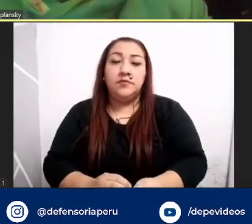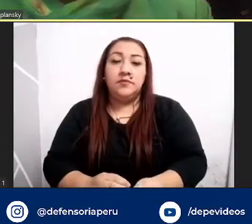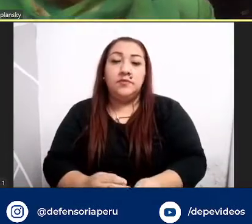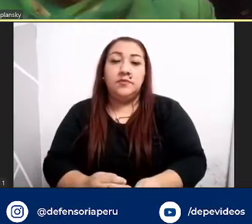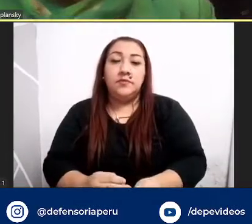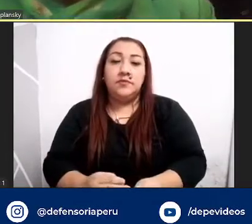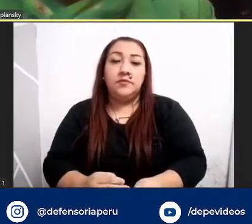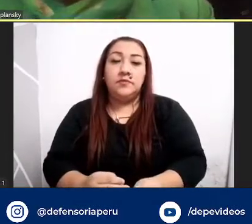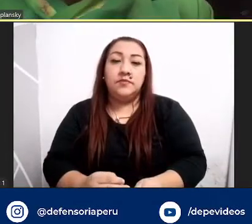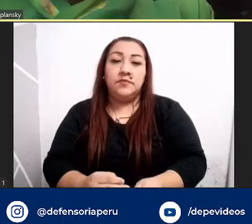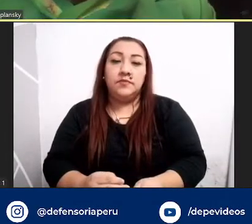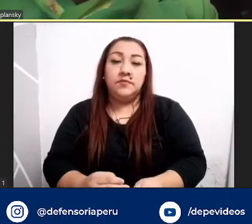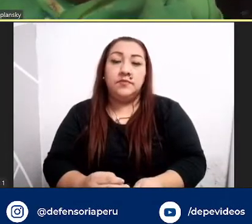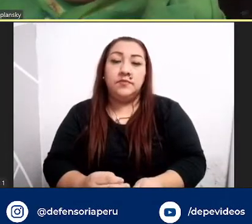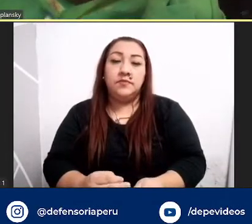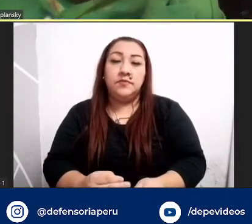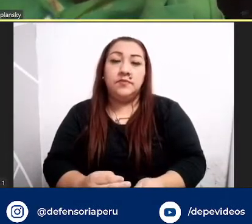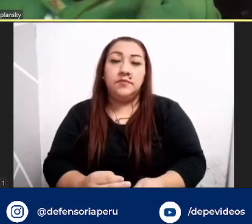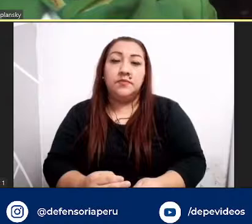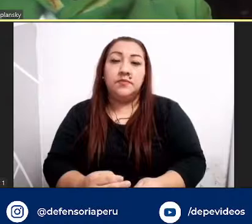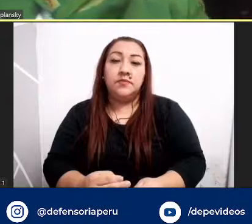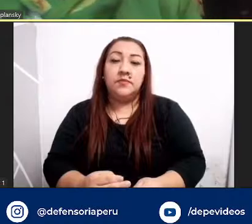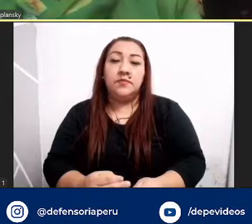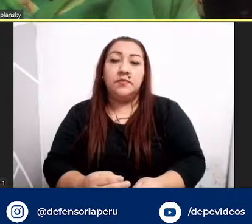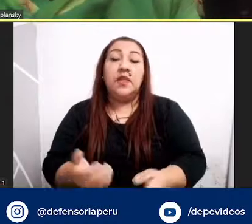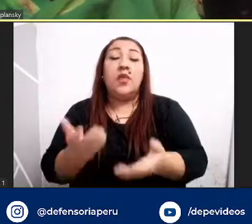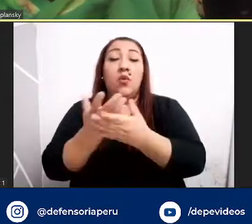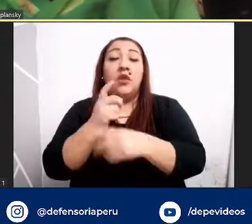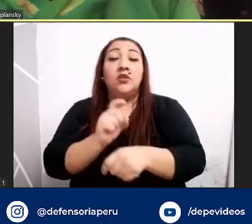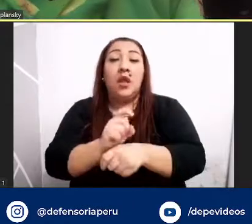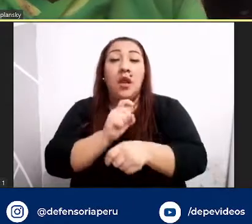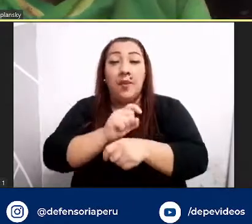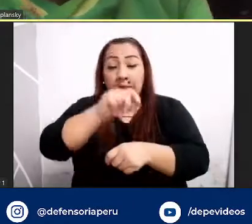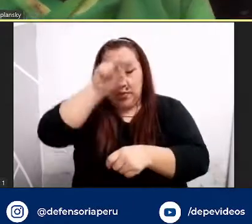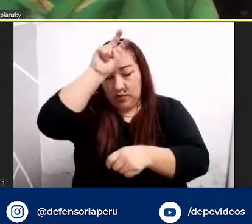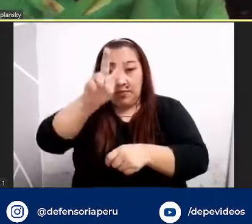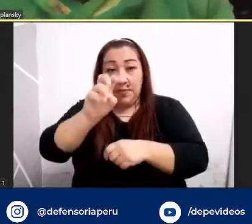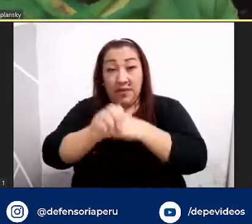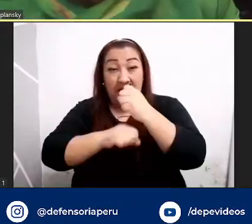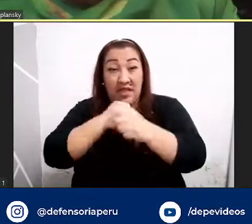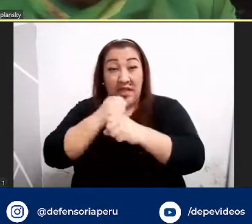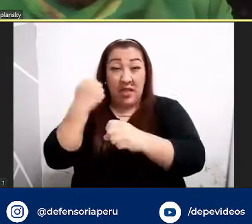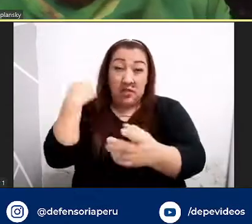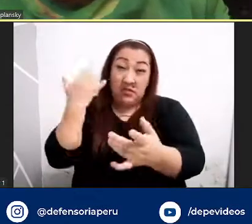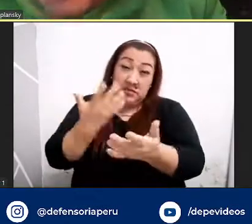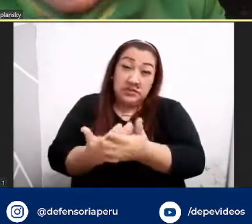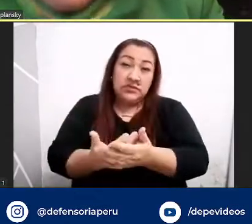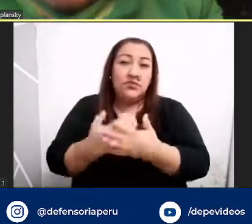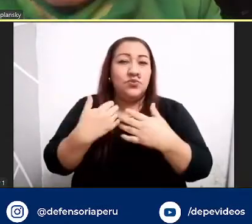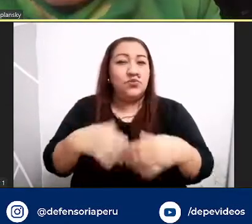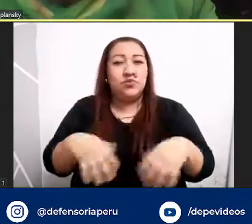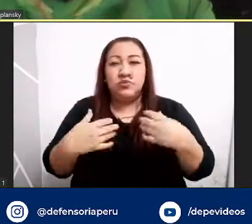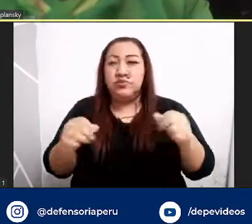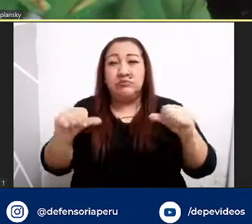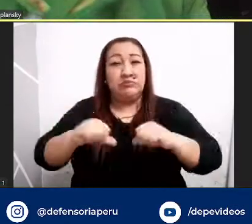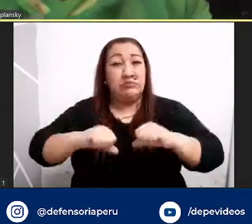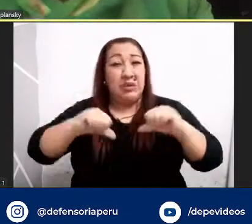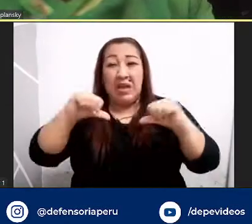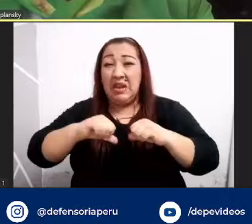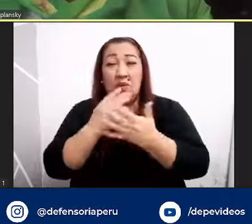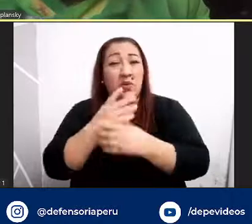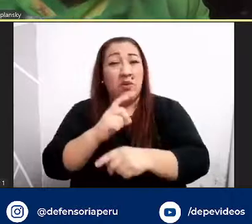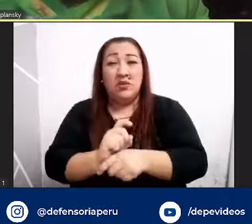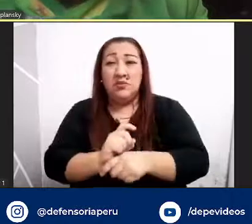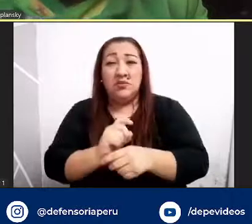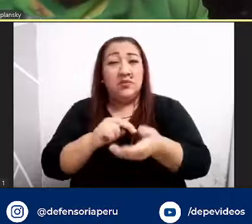La educación en el colegio de los peruanos estos últimos 20 años ha sido dramáticamente mala, ¿no? Les han